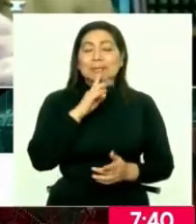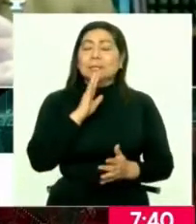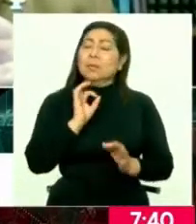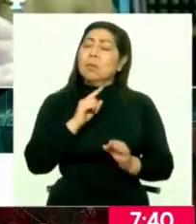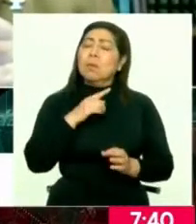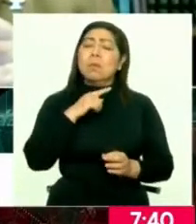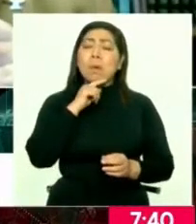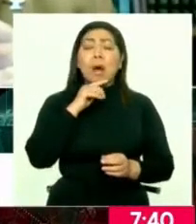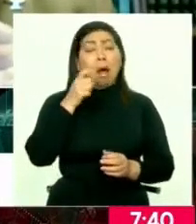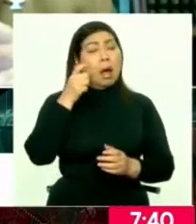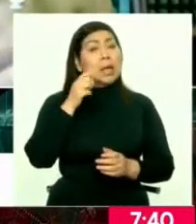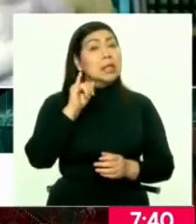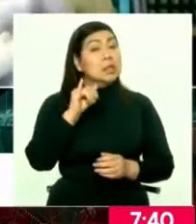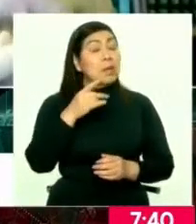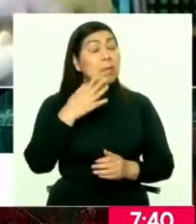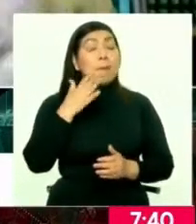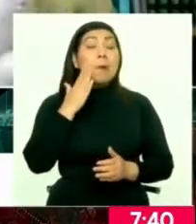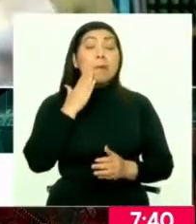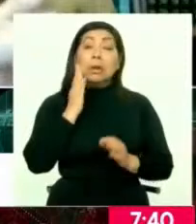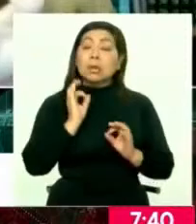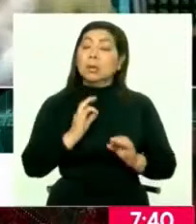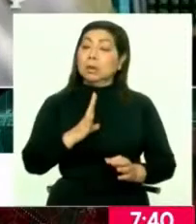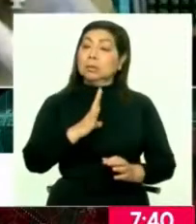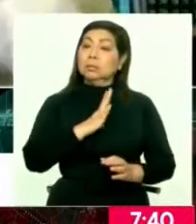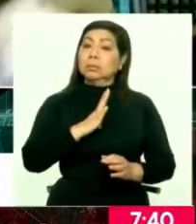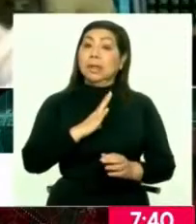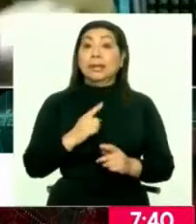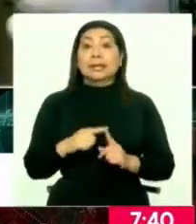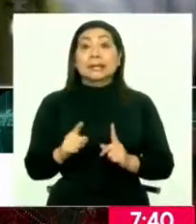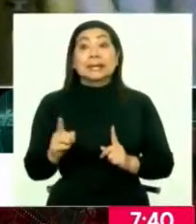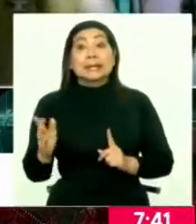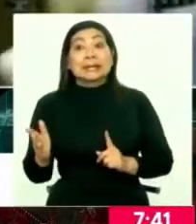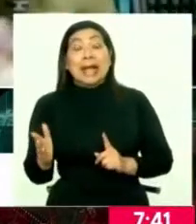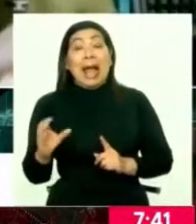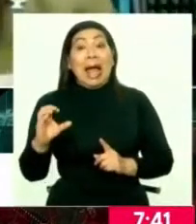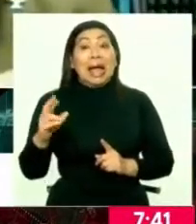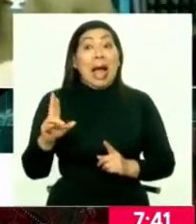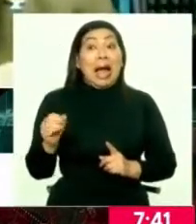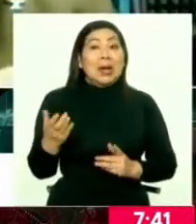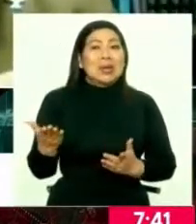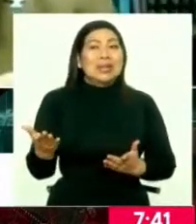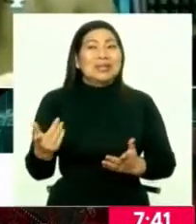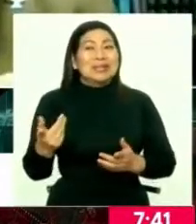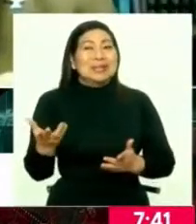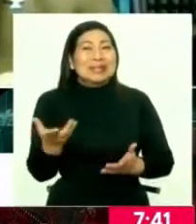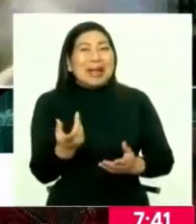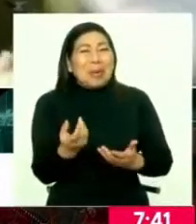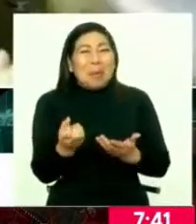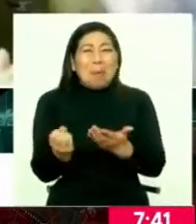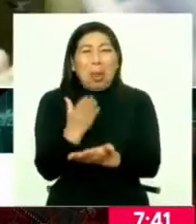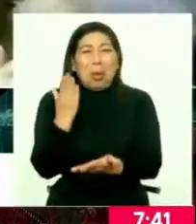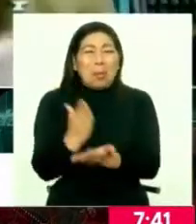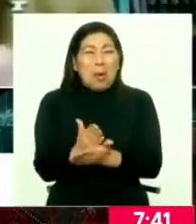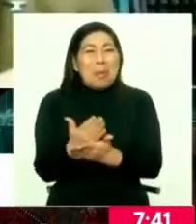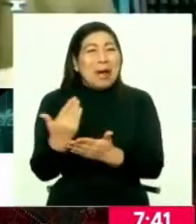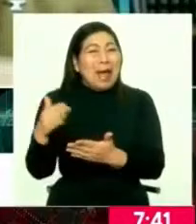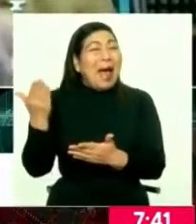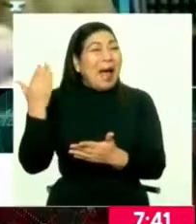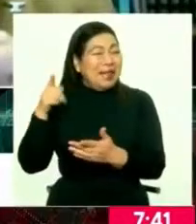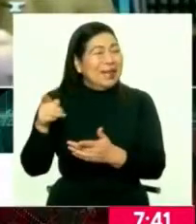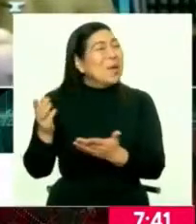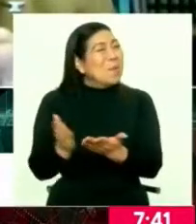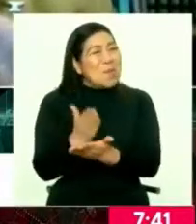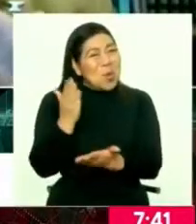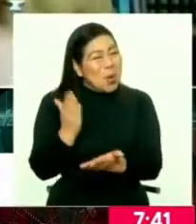serenidad, ¿no? Y Carlos va a tener que cargar con una cierta impopularidad que ya tenía desde antes,